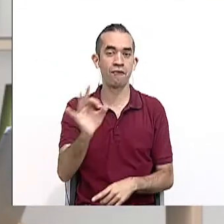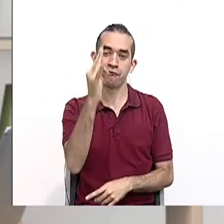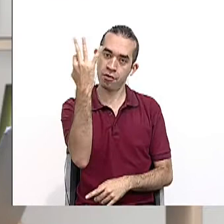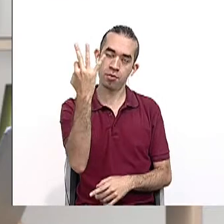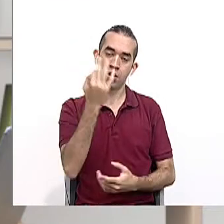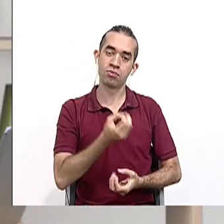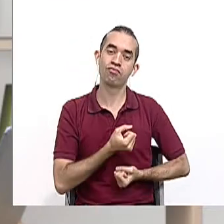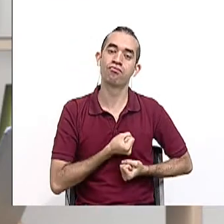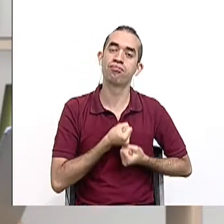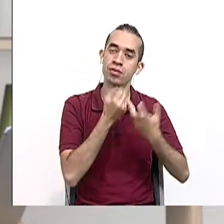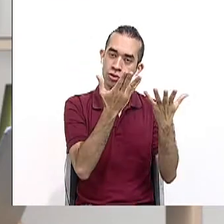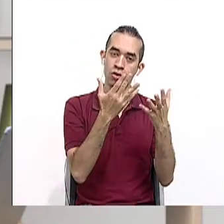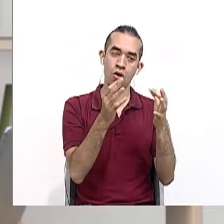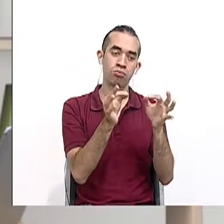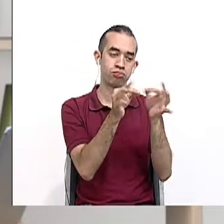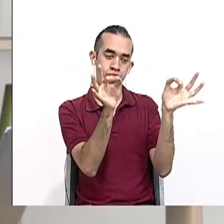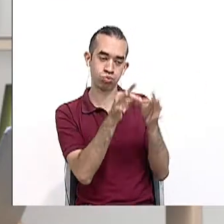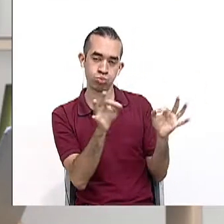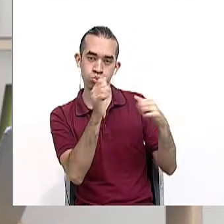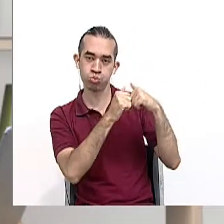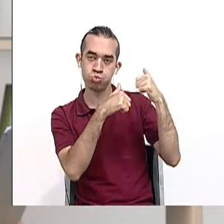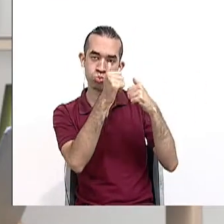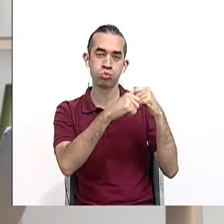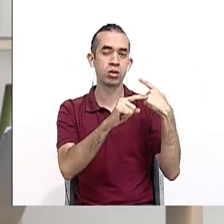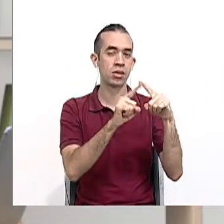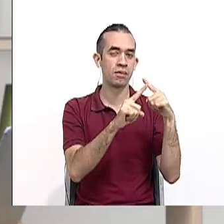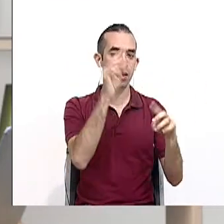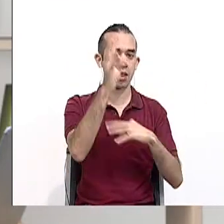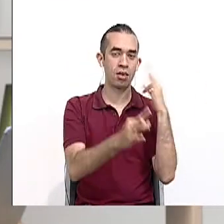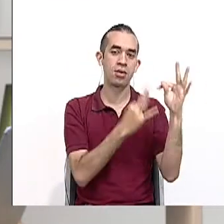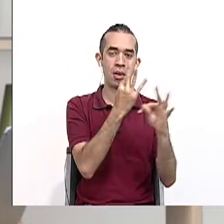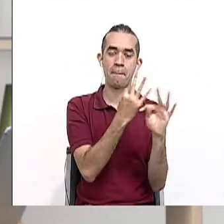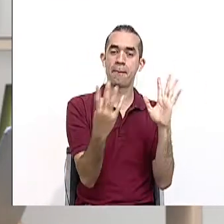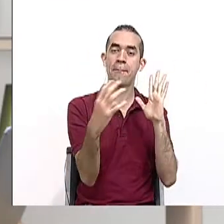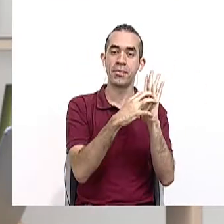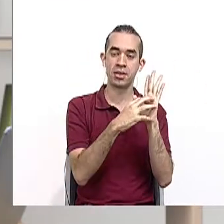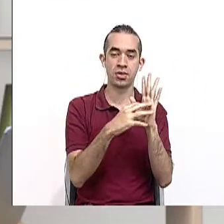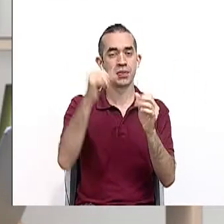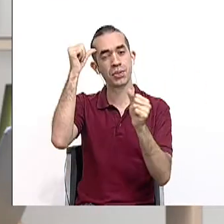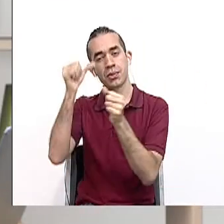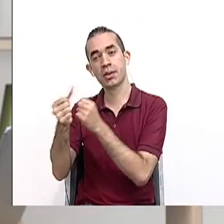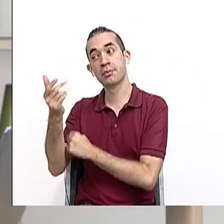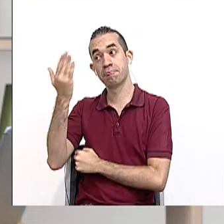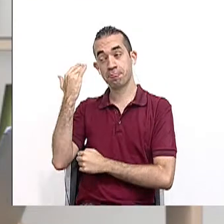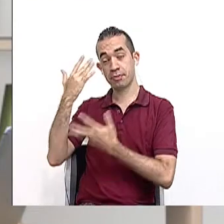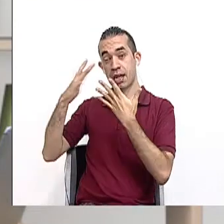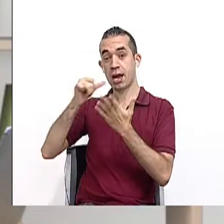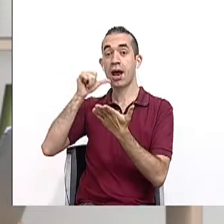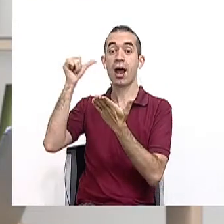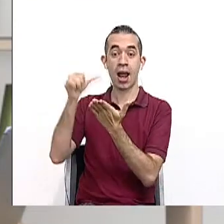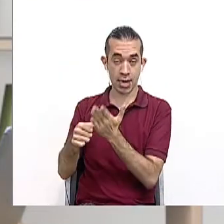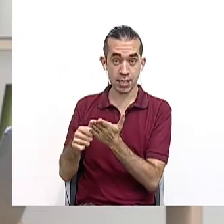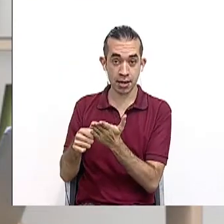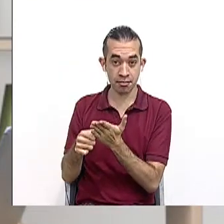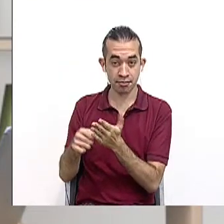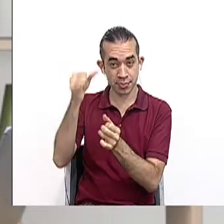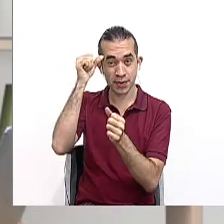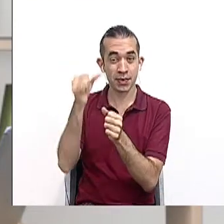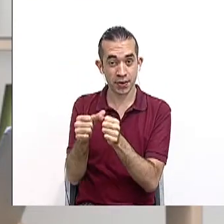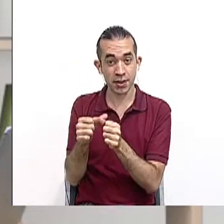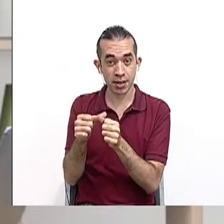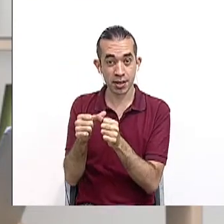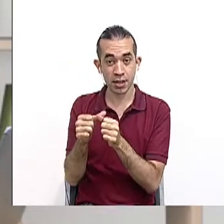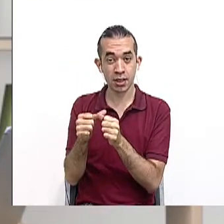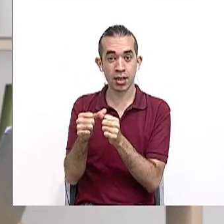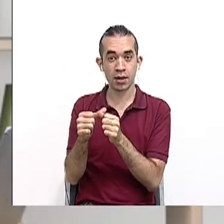distintas construcciones, de distintos tipos de texto. Lo vimos al inicio con la carta, ¿recuerdan? Sí, en nuestro espacio de cápsula